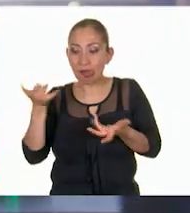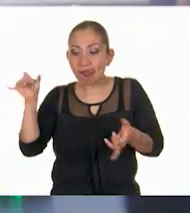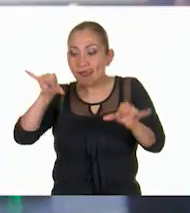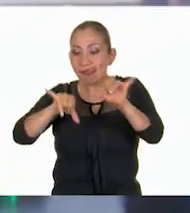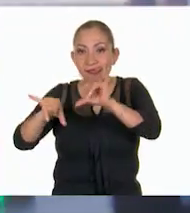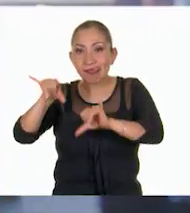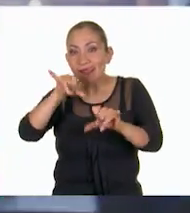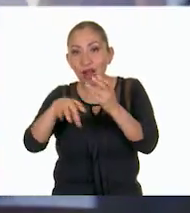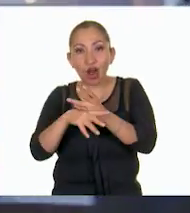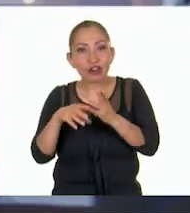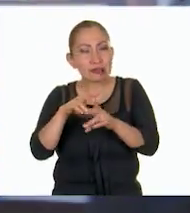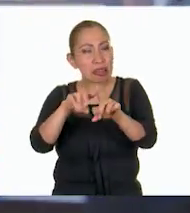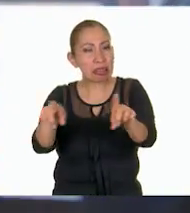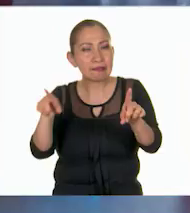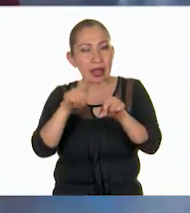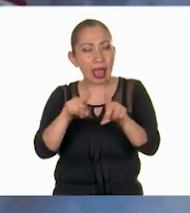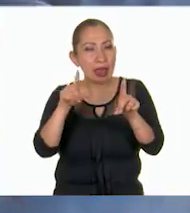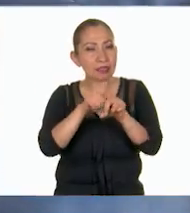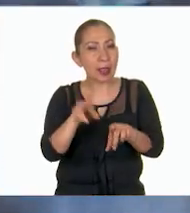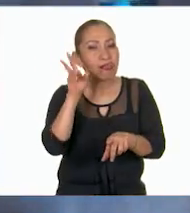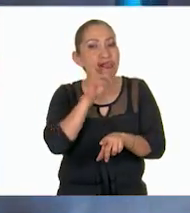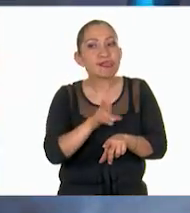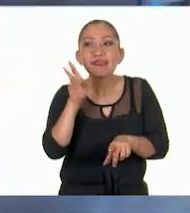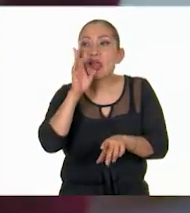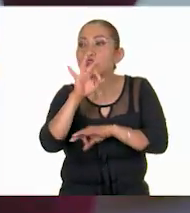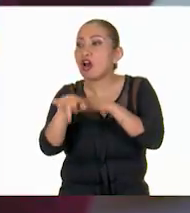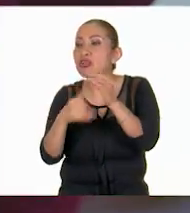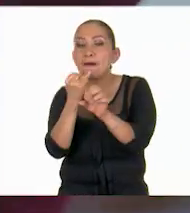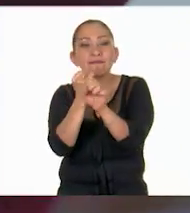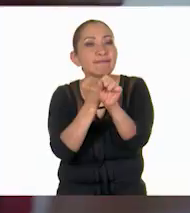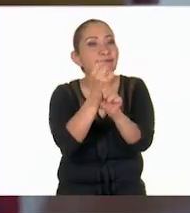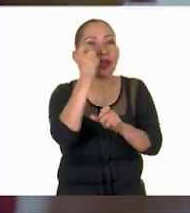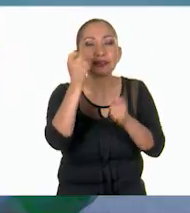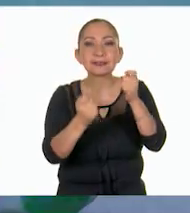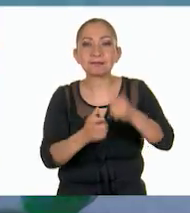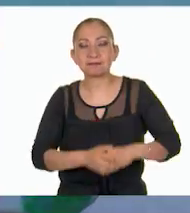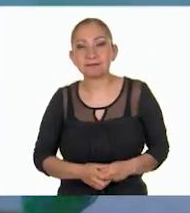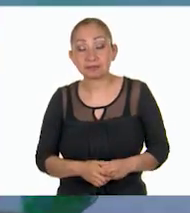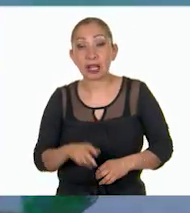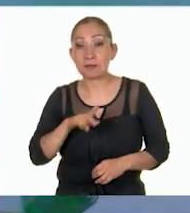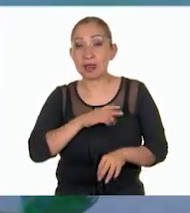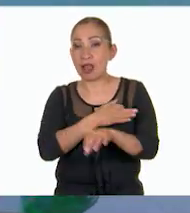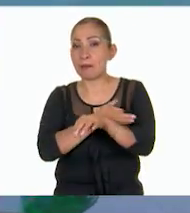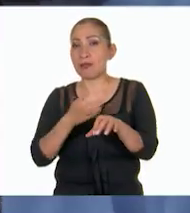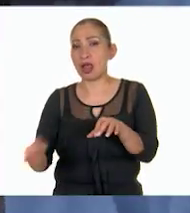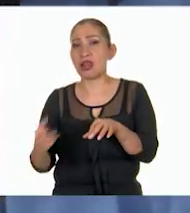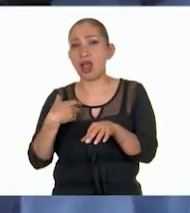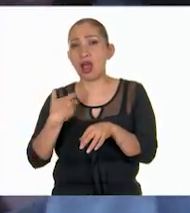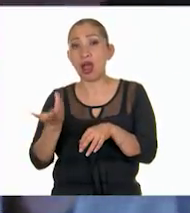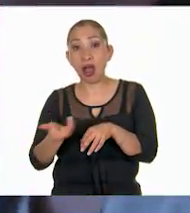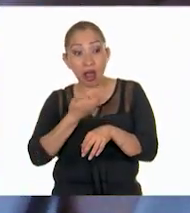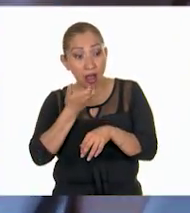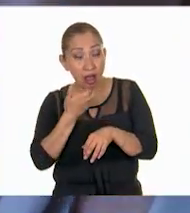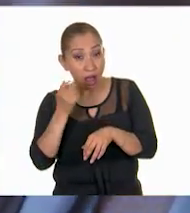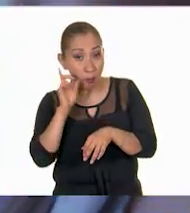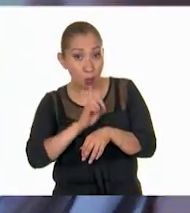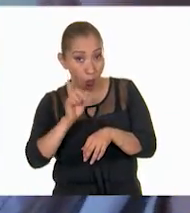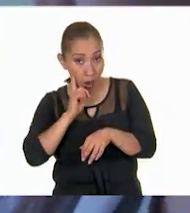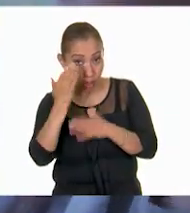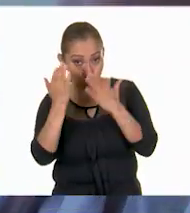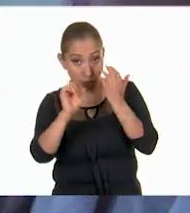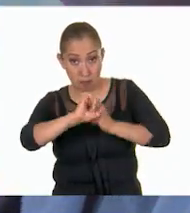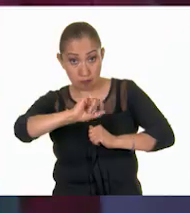mezclando cosas en el baño y explorando todo lo que me encontraba a mi paso. En mi familia no era tan común que alguna mujer